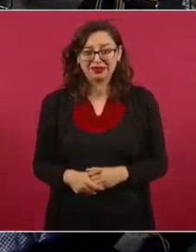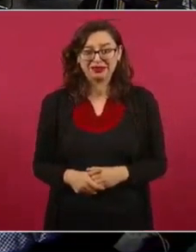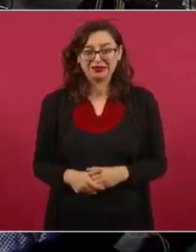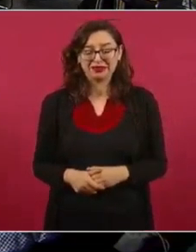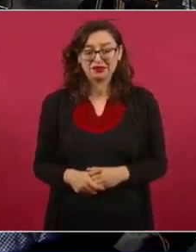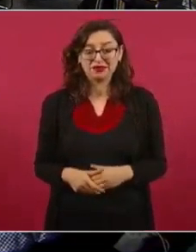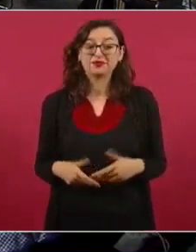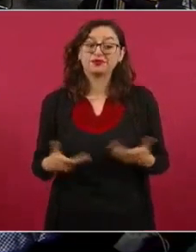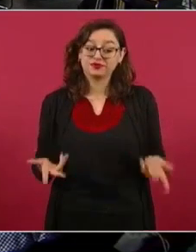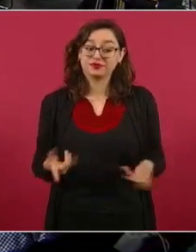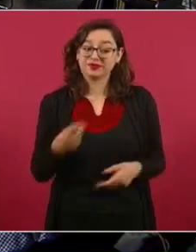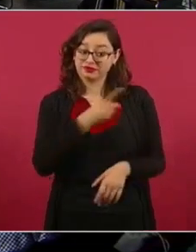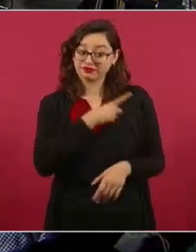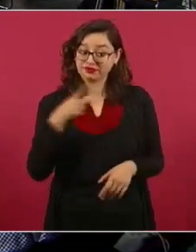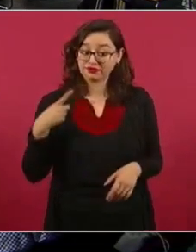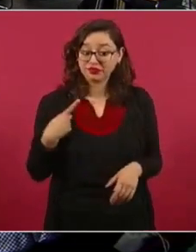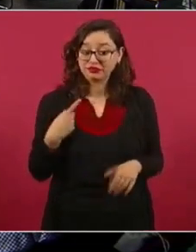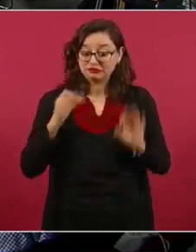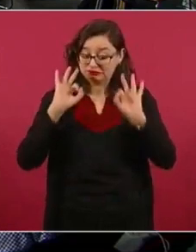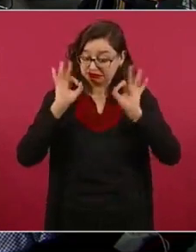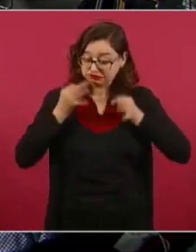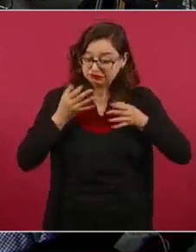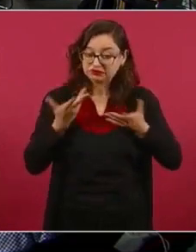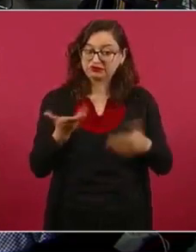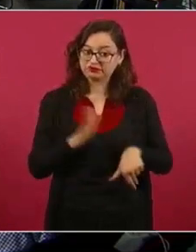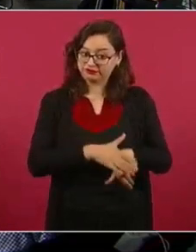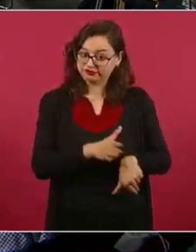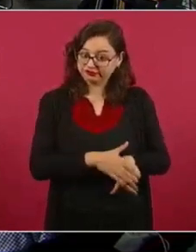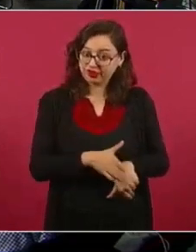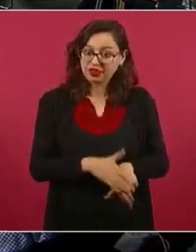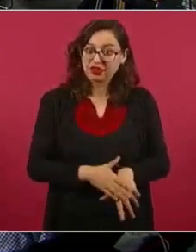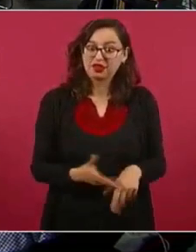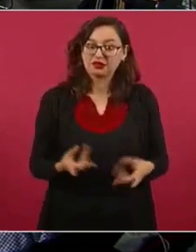ir resolviendo ya, porque